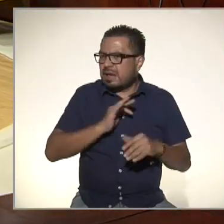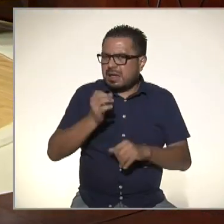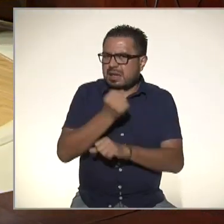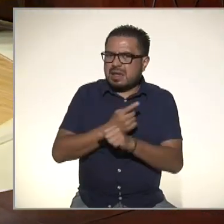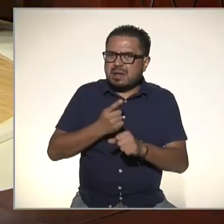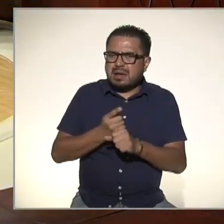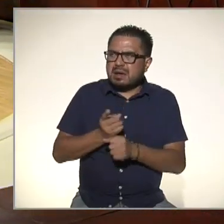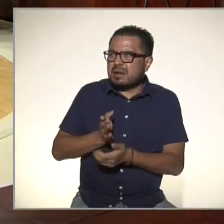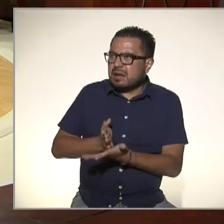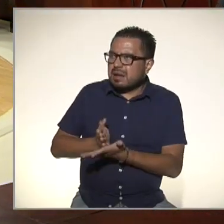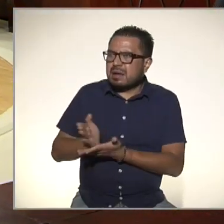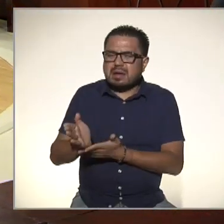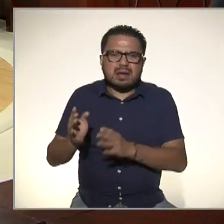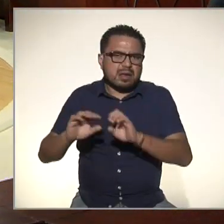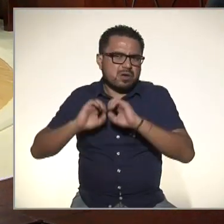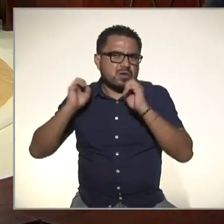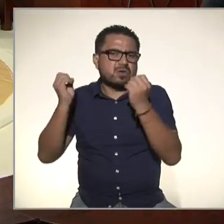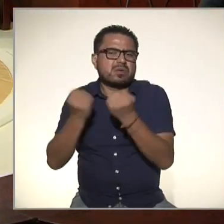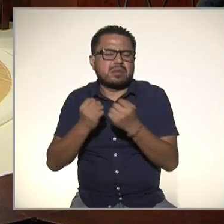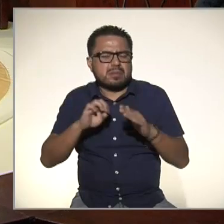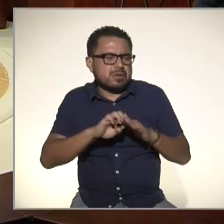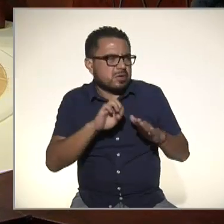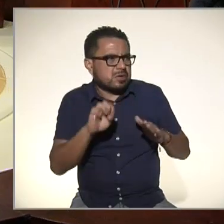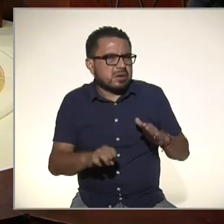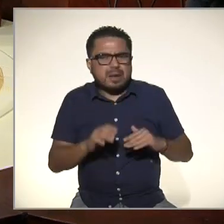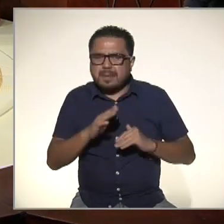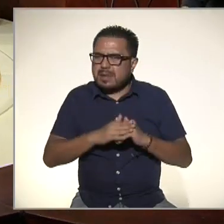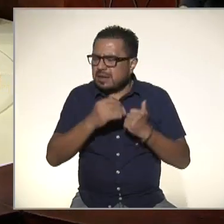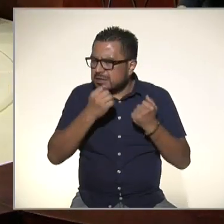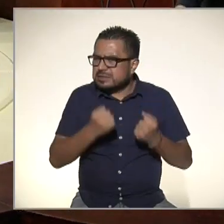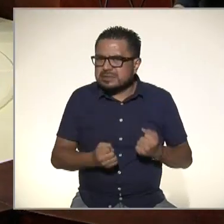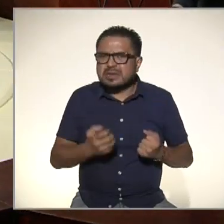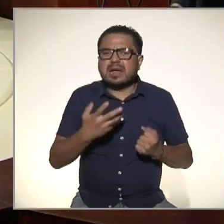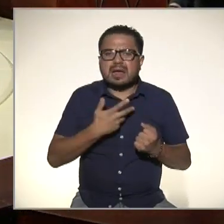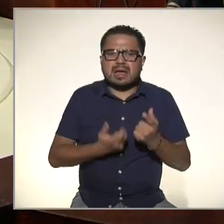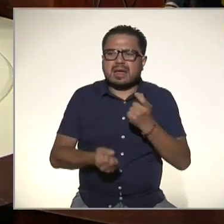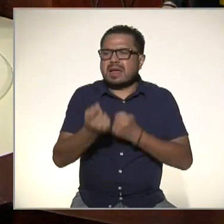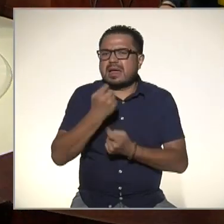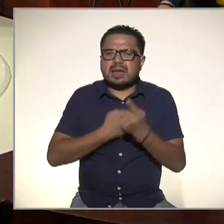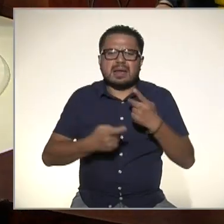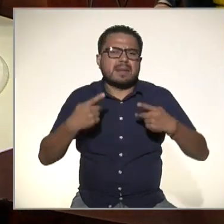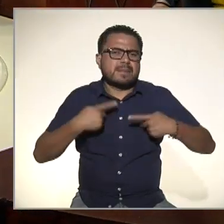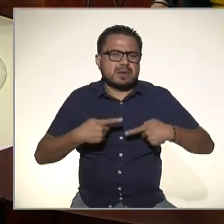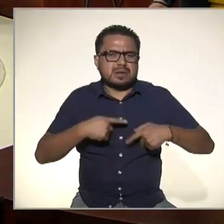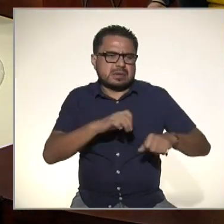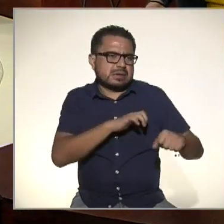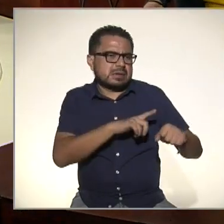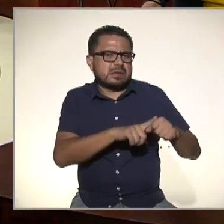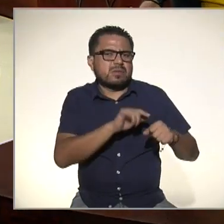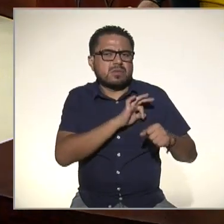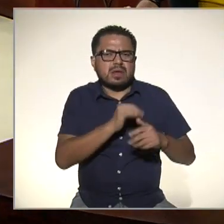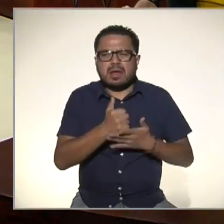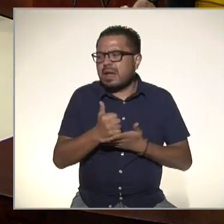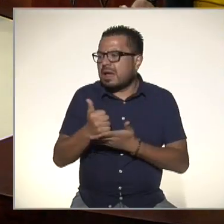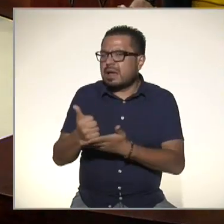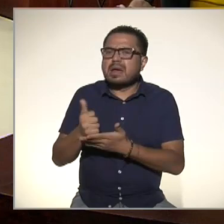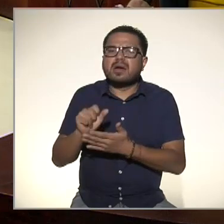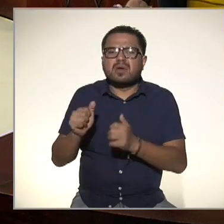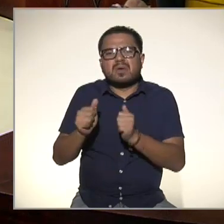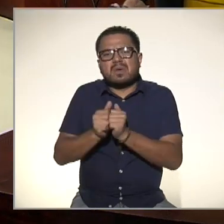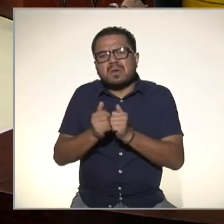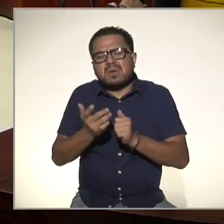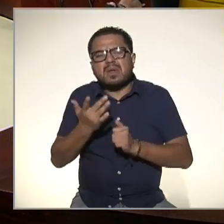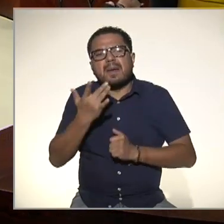de ir a una organización, por ejemplo, seguramente va a haber personas especialistas que puedan ayudarles inclusive a través